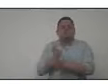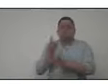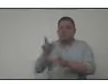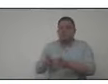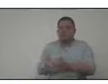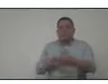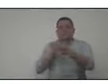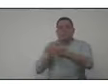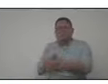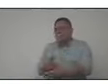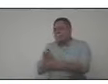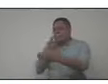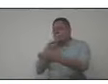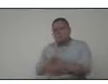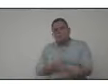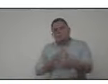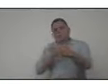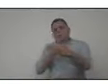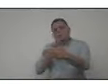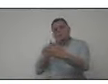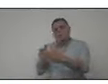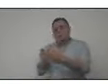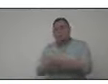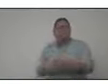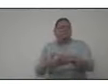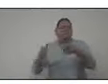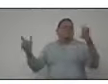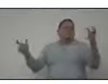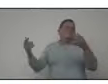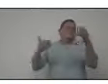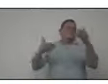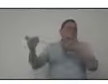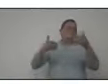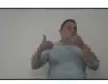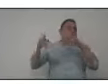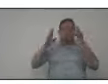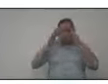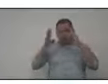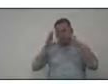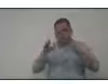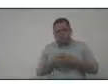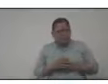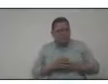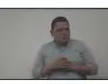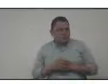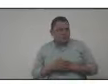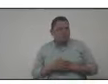con farmacias por el desbordamiento en la atención, porque algunos